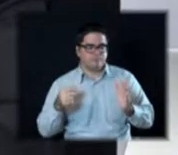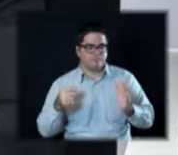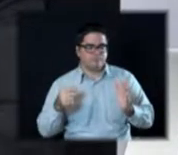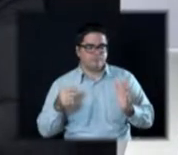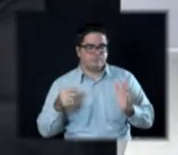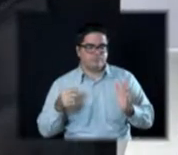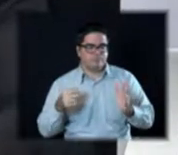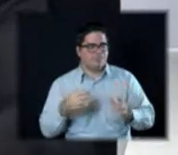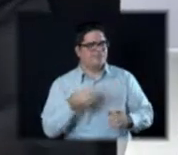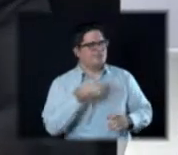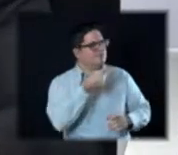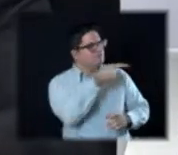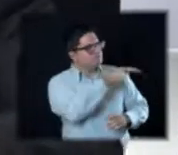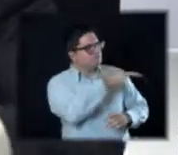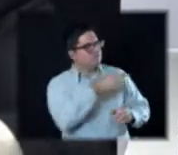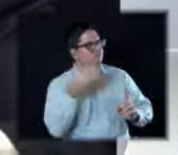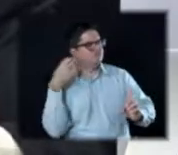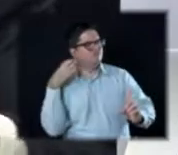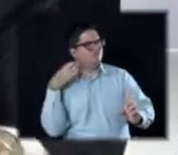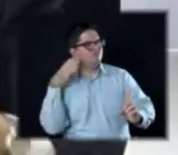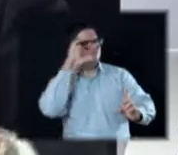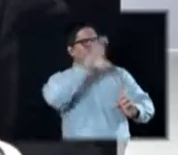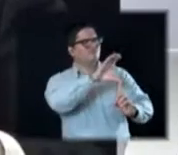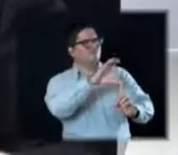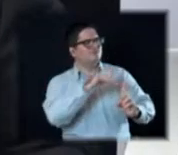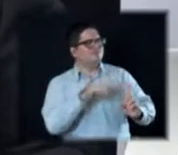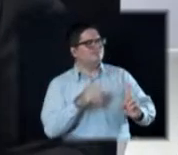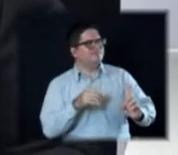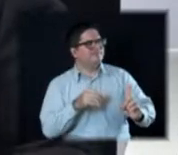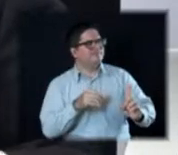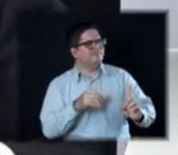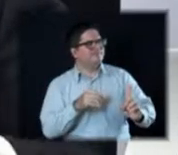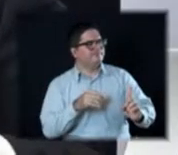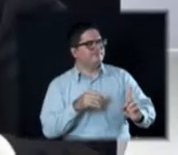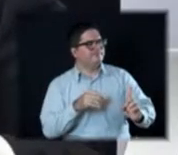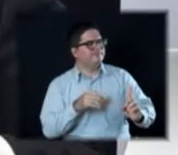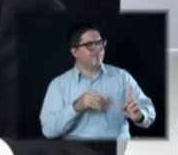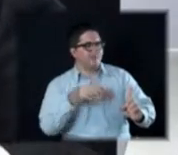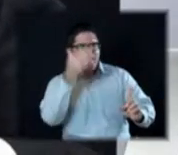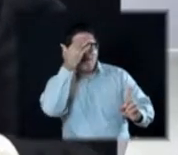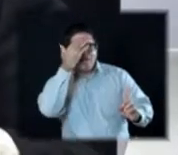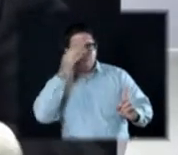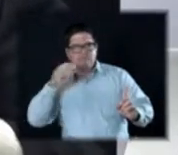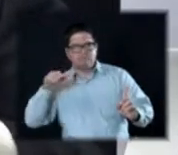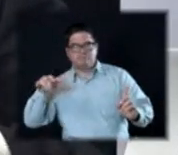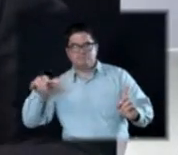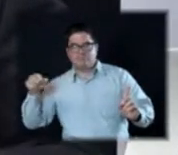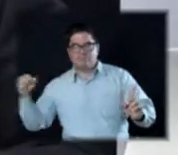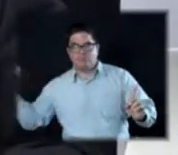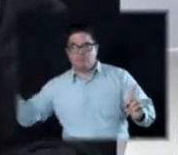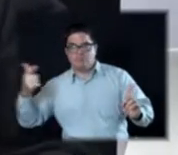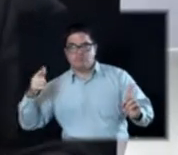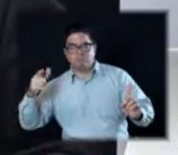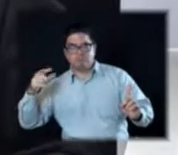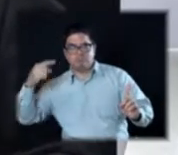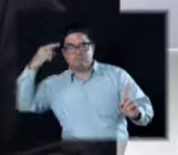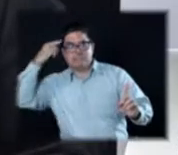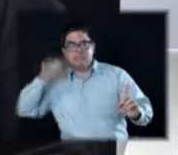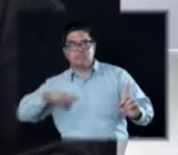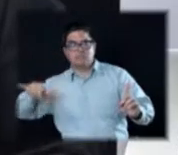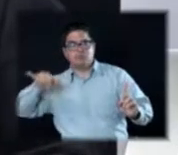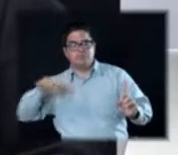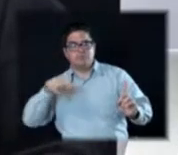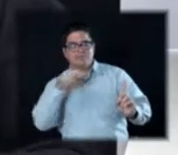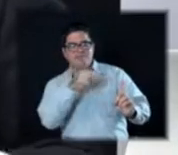para ustedes en los últimos años para hacer esa actualización? ¿Todos están de acuerdo en el problema de que se